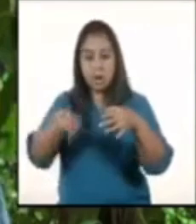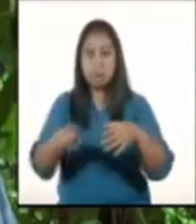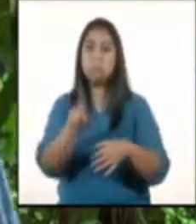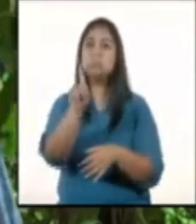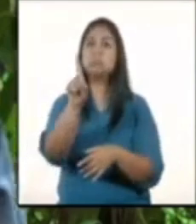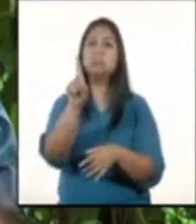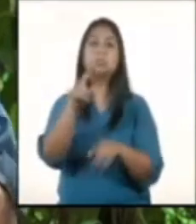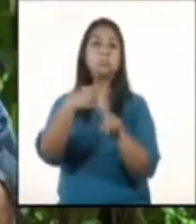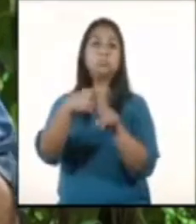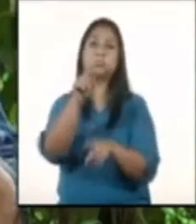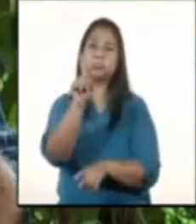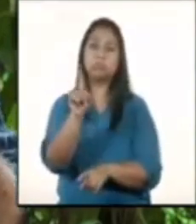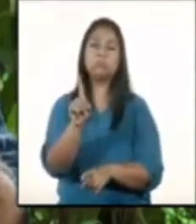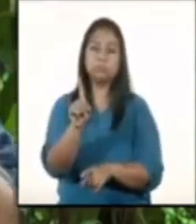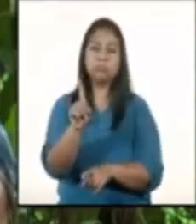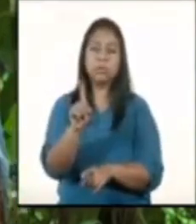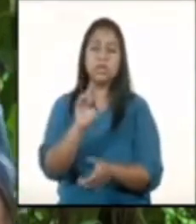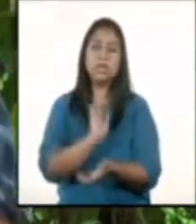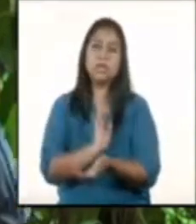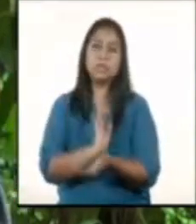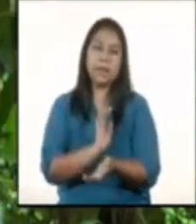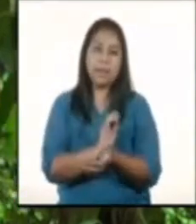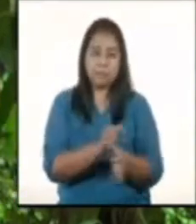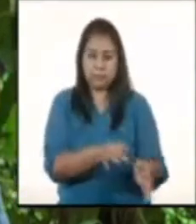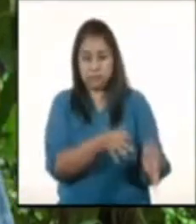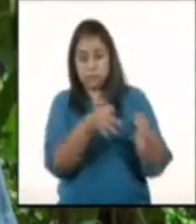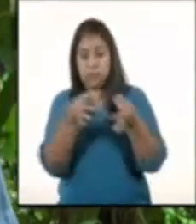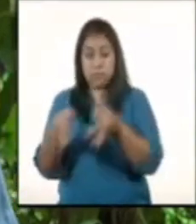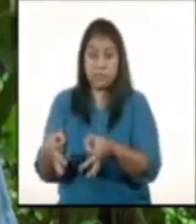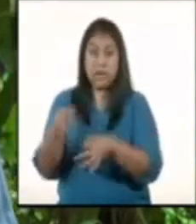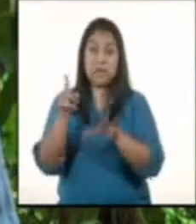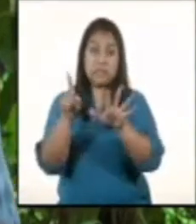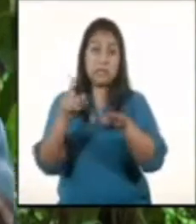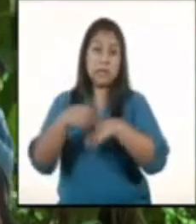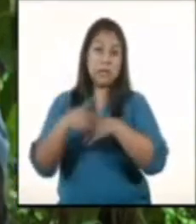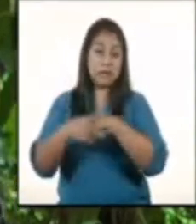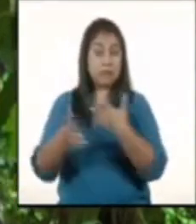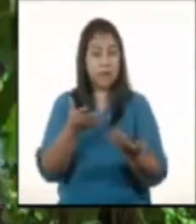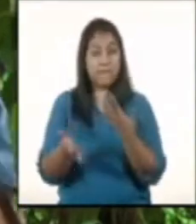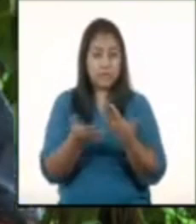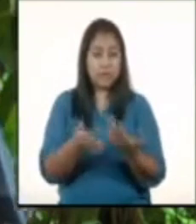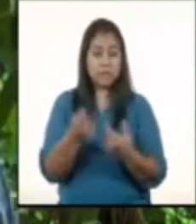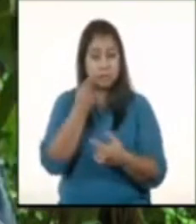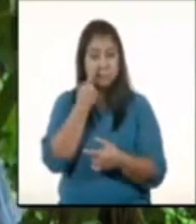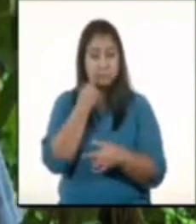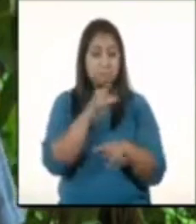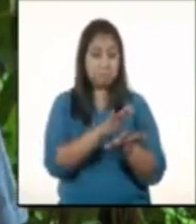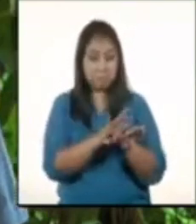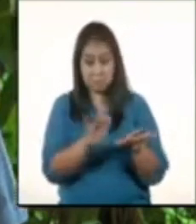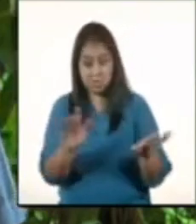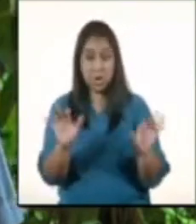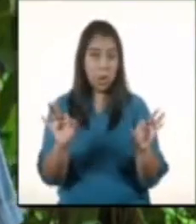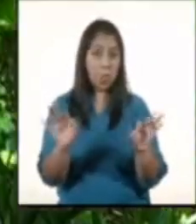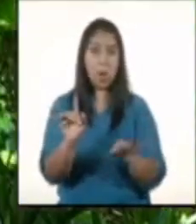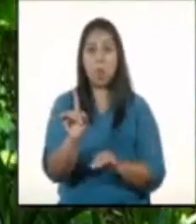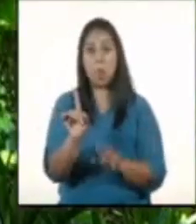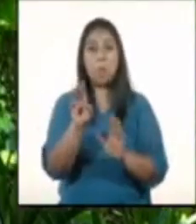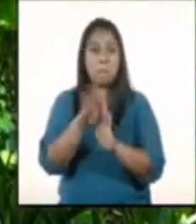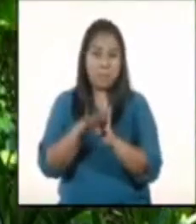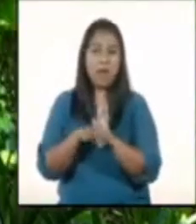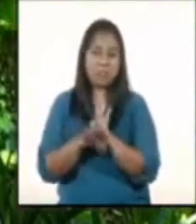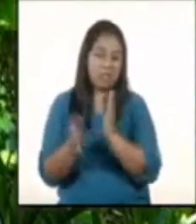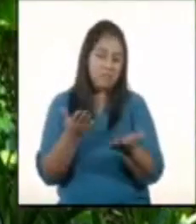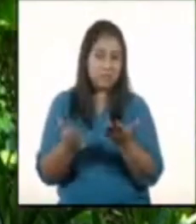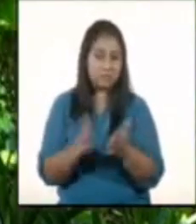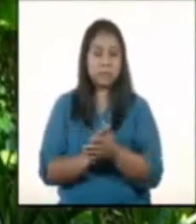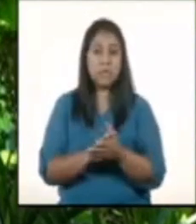un caso positivo. Esperemos que en el transcurso del día la tendencia siempre se mantenga a estar un poco más baja.